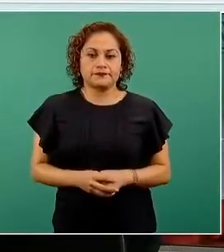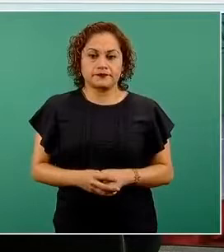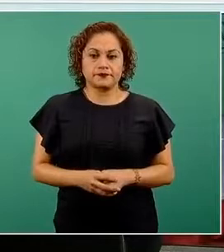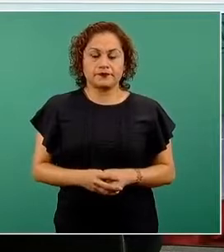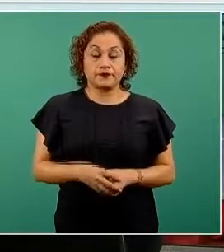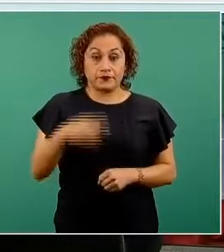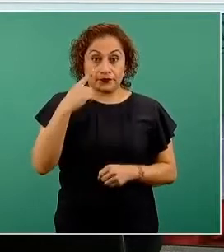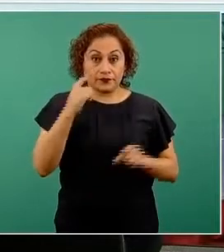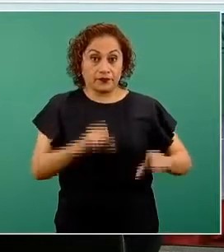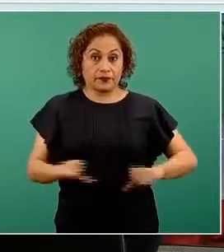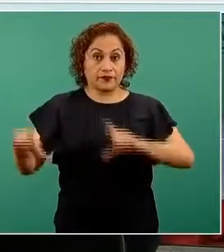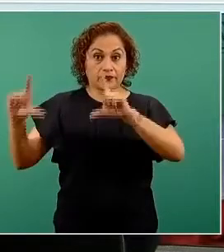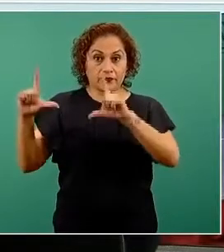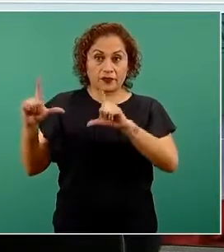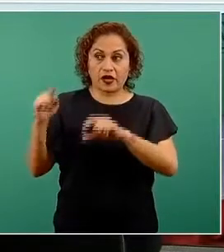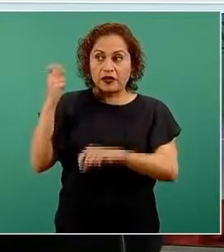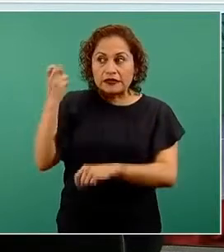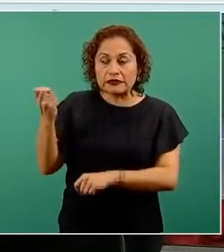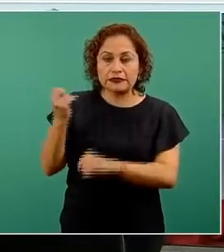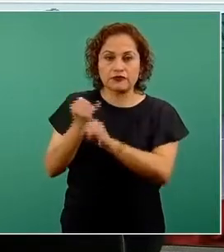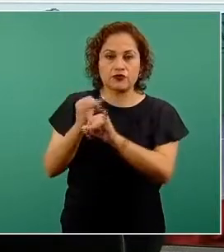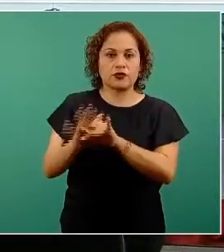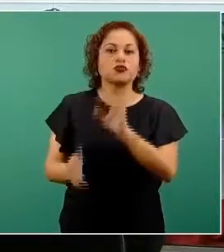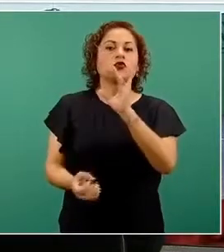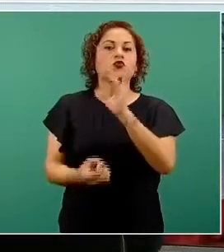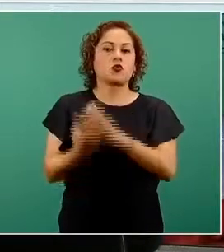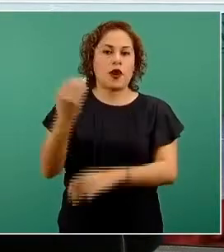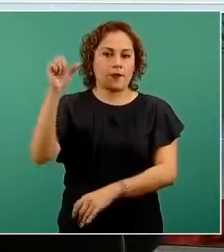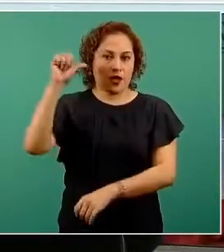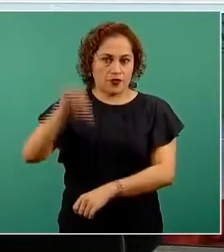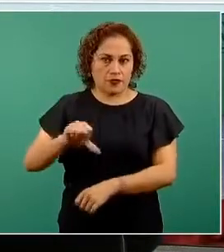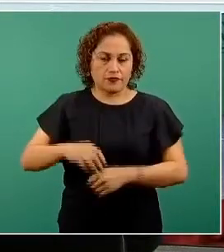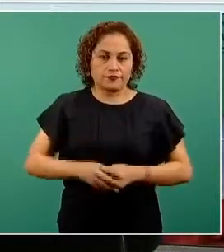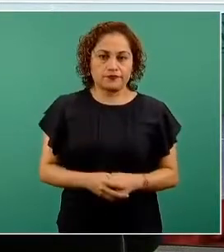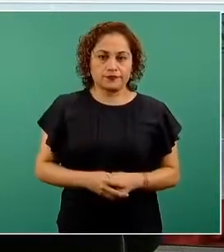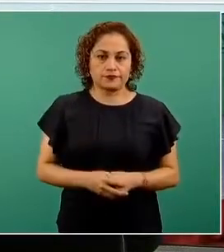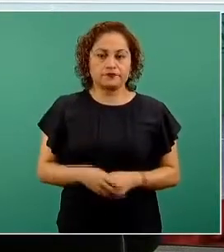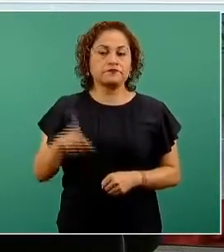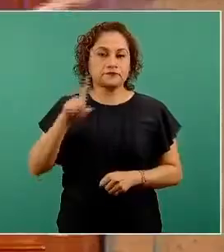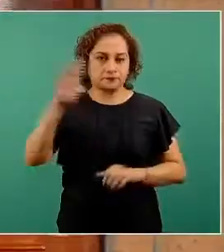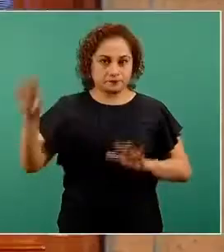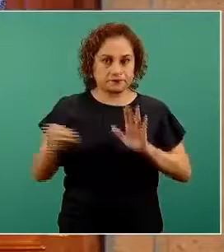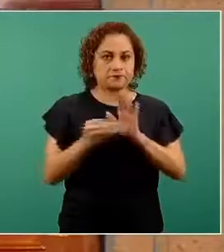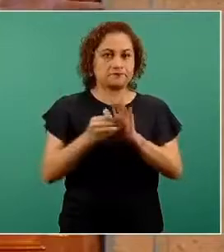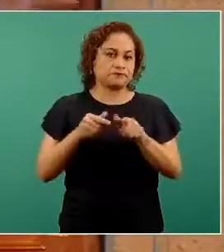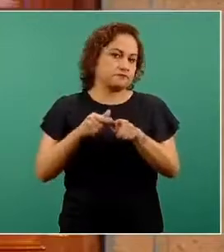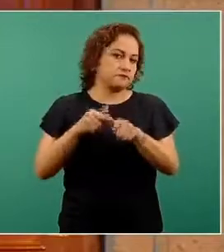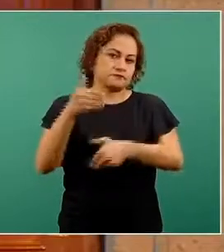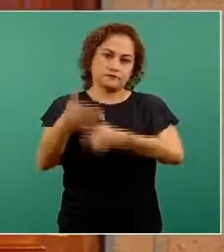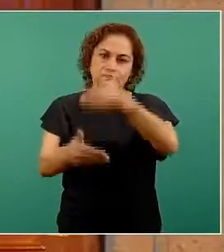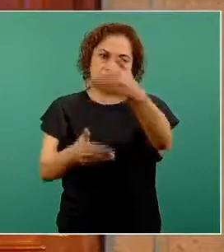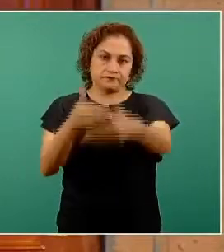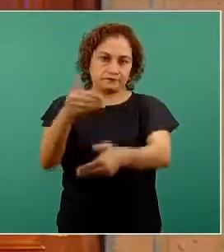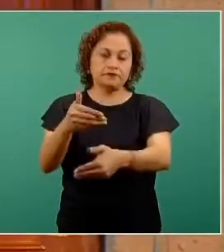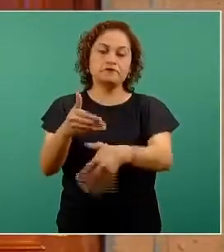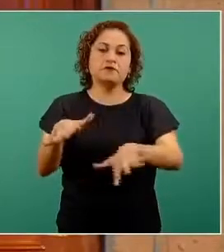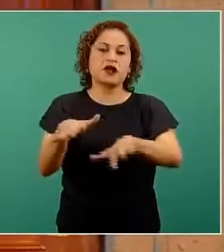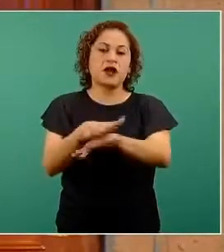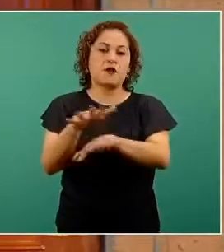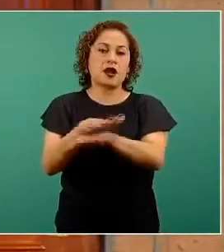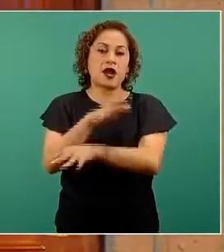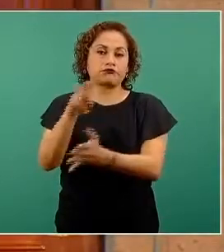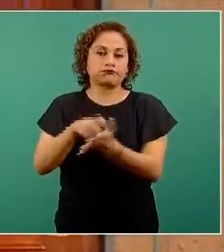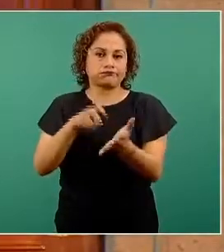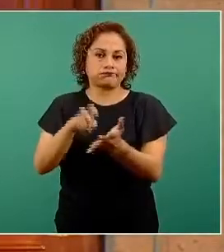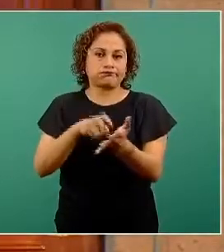diapositiva nueva para efectos de la presentación. La vamos a estar incluyendo y actualizando al menos de